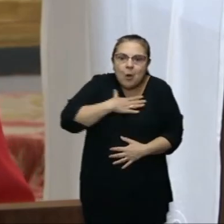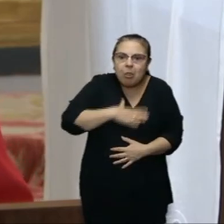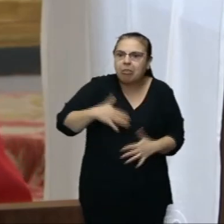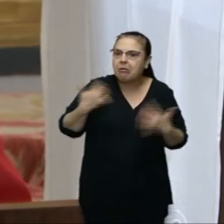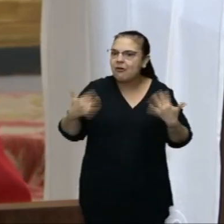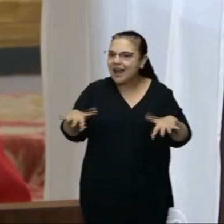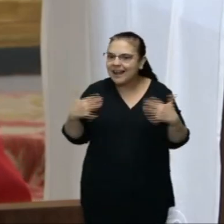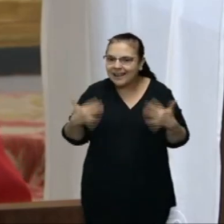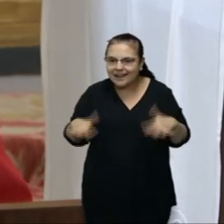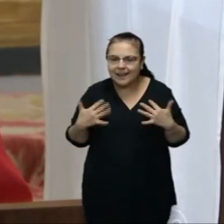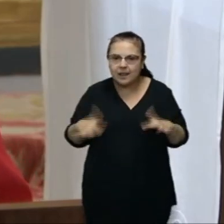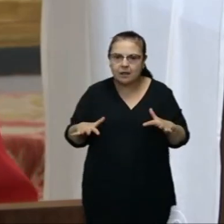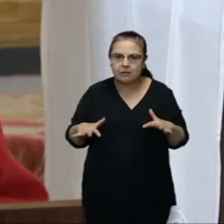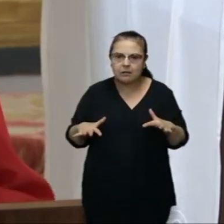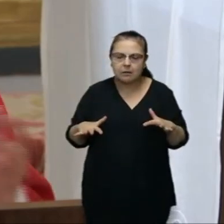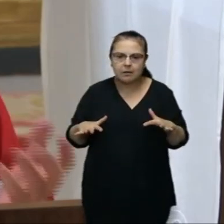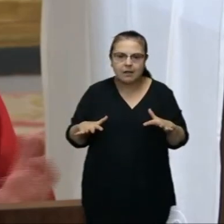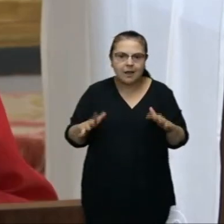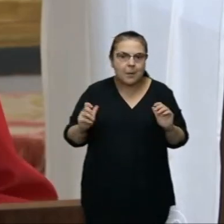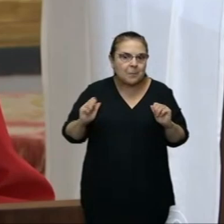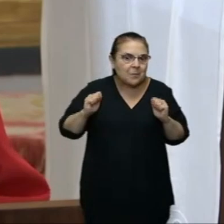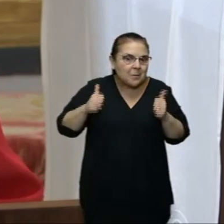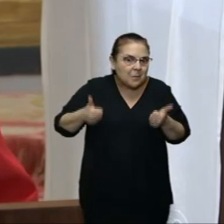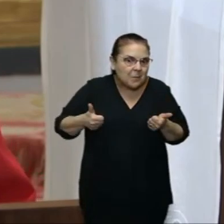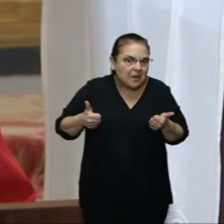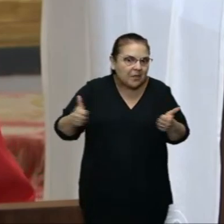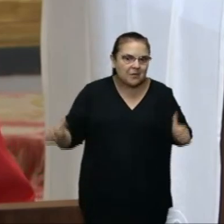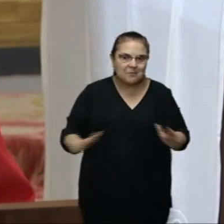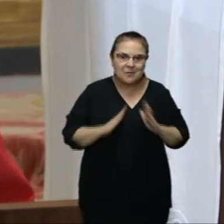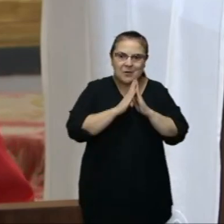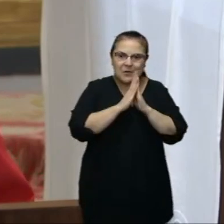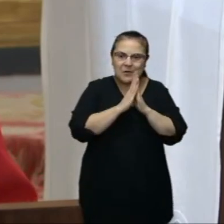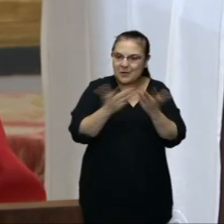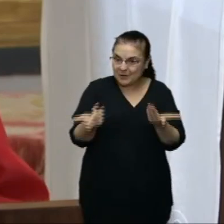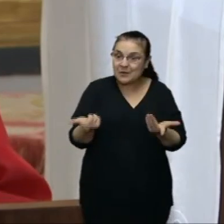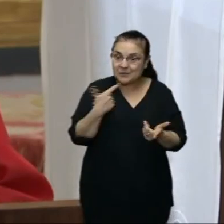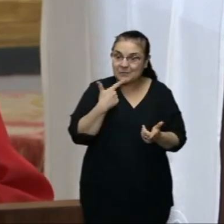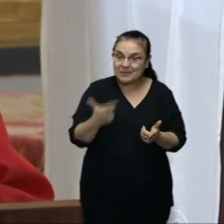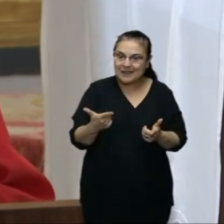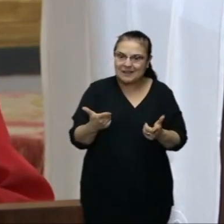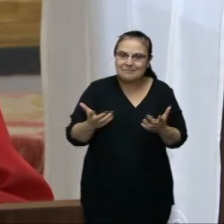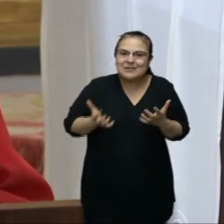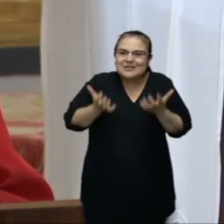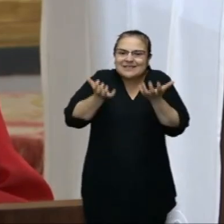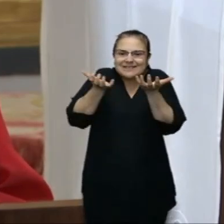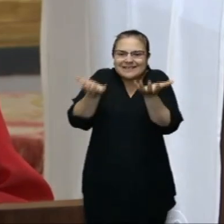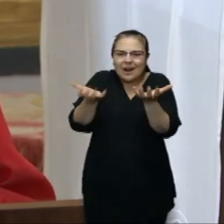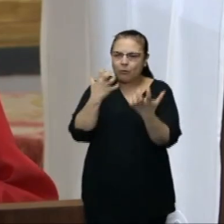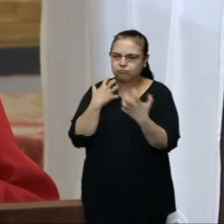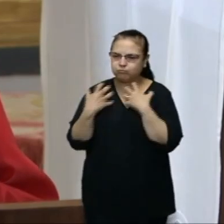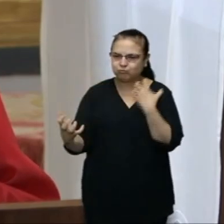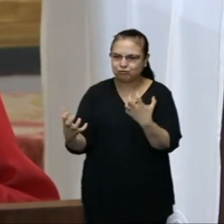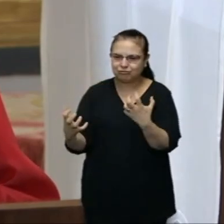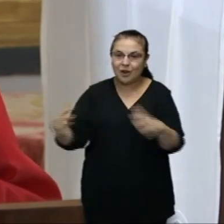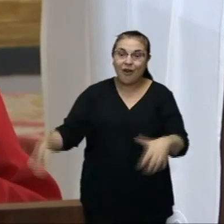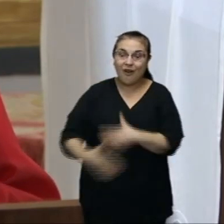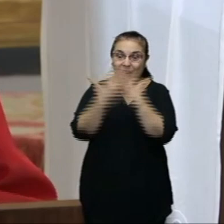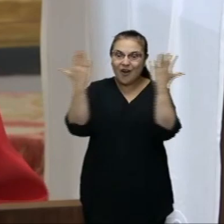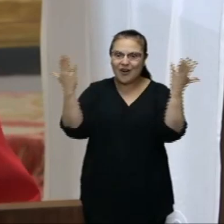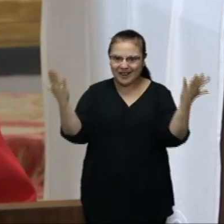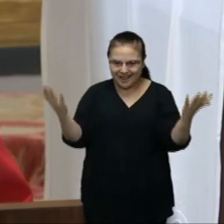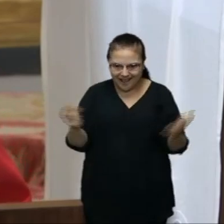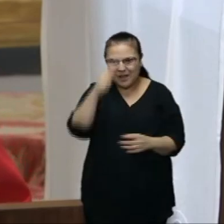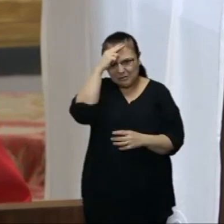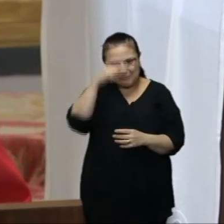y de alegría. Al principio de la Eucaristía hemos elevado nuestro grito de gloria